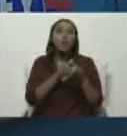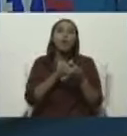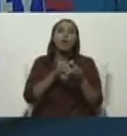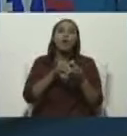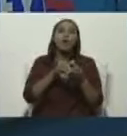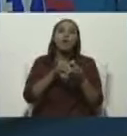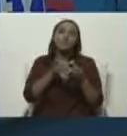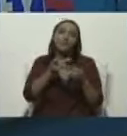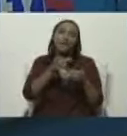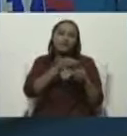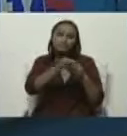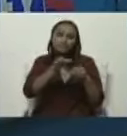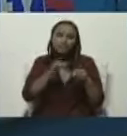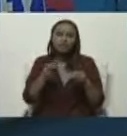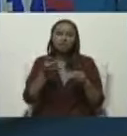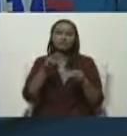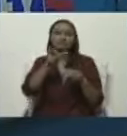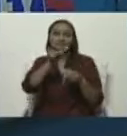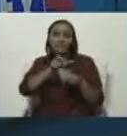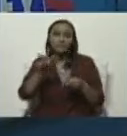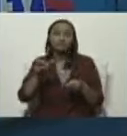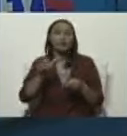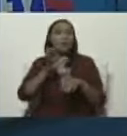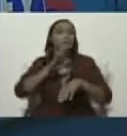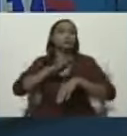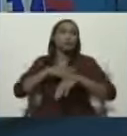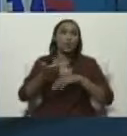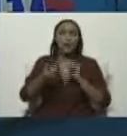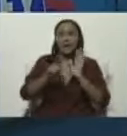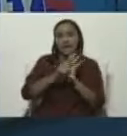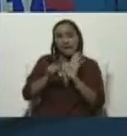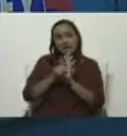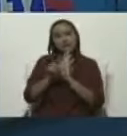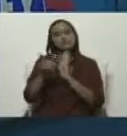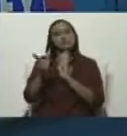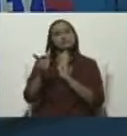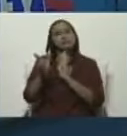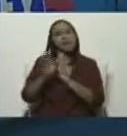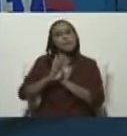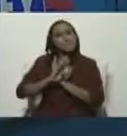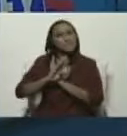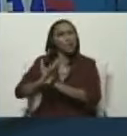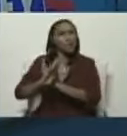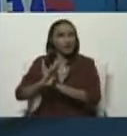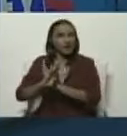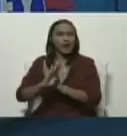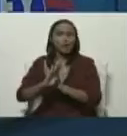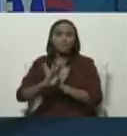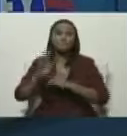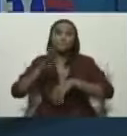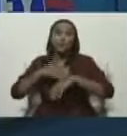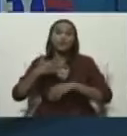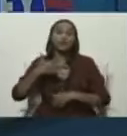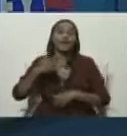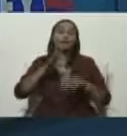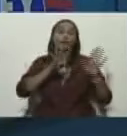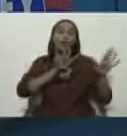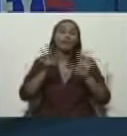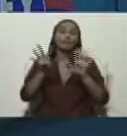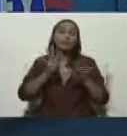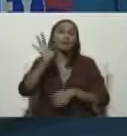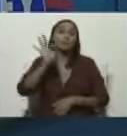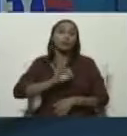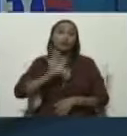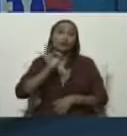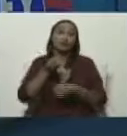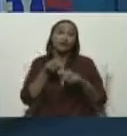ese bloqueo y a esa imposición de medidas coercitivas unilaterales que afectaron incluso los ingresos de la nación en un 99%. Sin